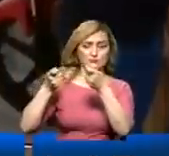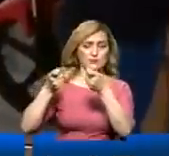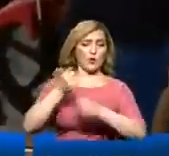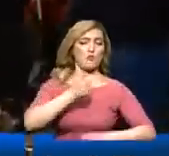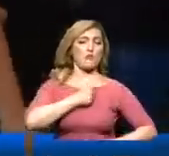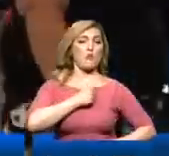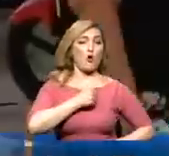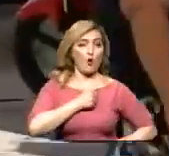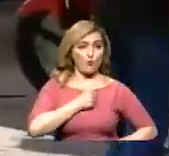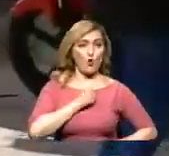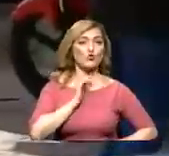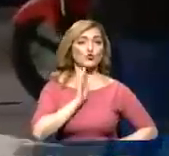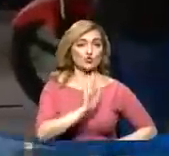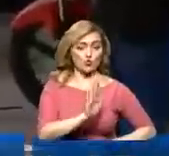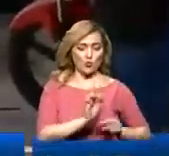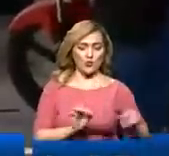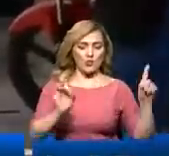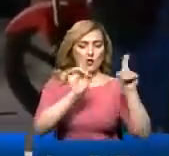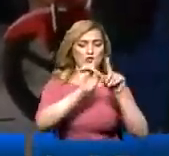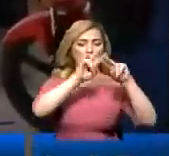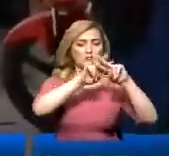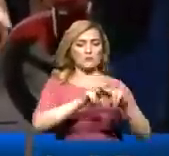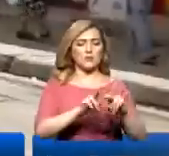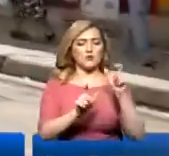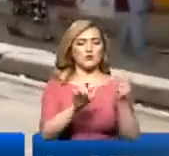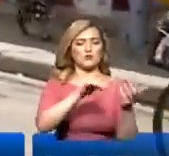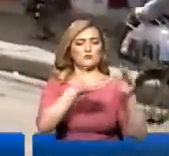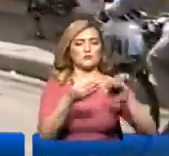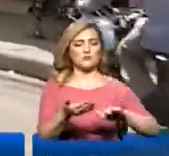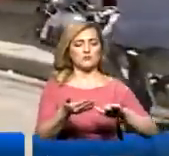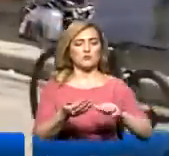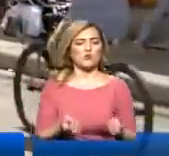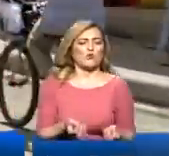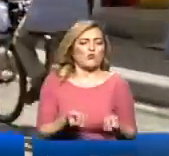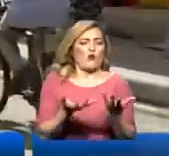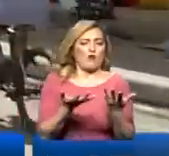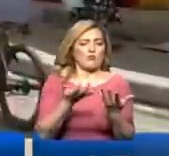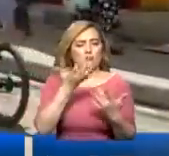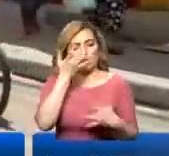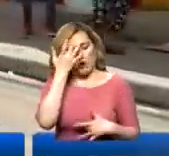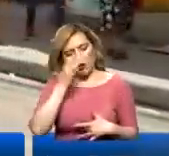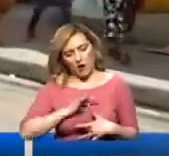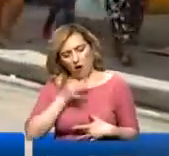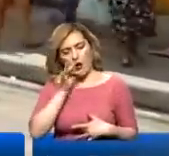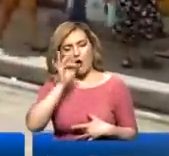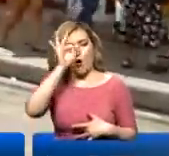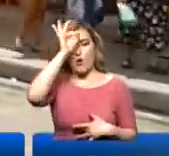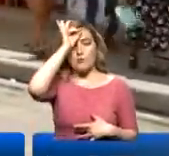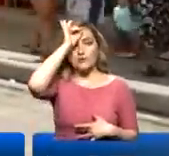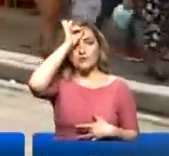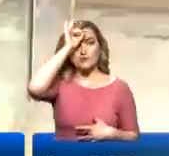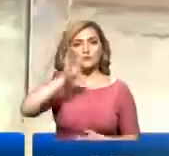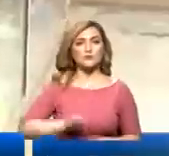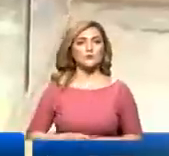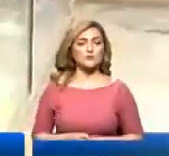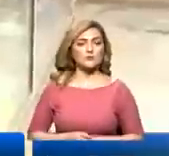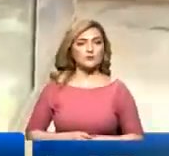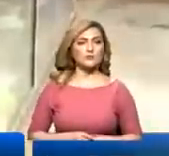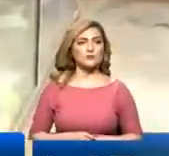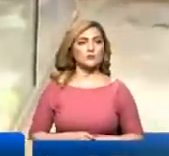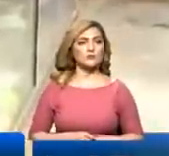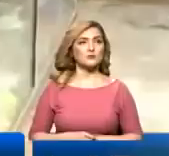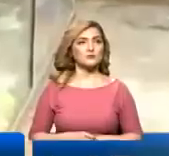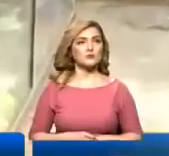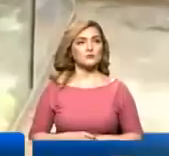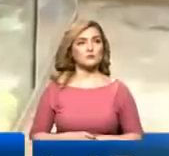Ellos aquí en Daule revisan sobre todo el registro de fallecidos y también de pacientes en hospitales. Lo que hemos visto